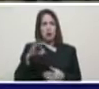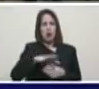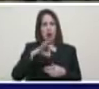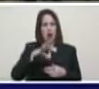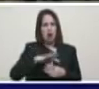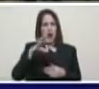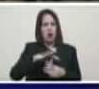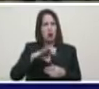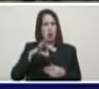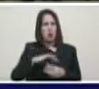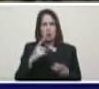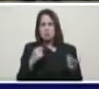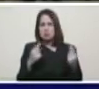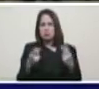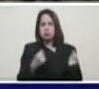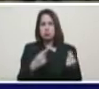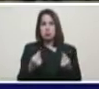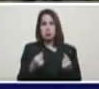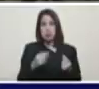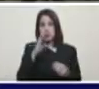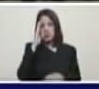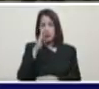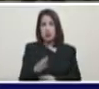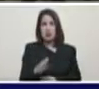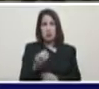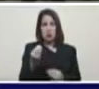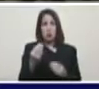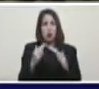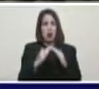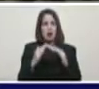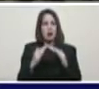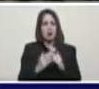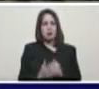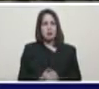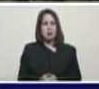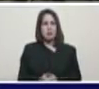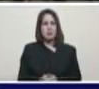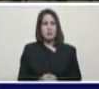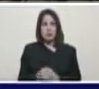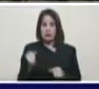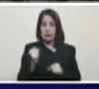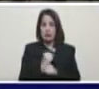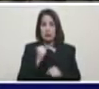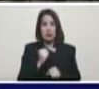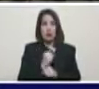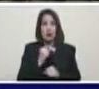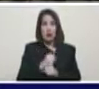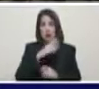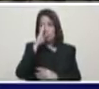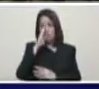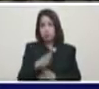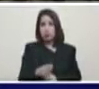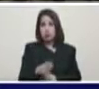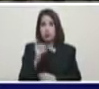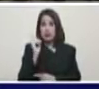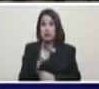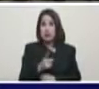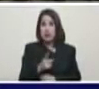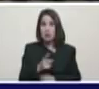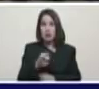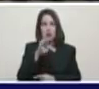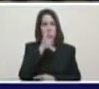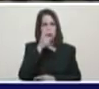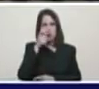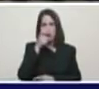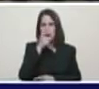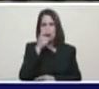ahorro que está dirigido a la vivienda y el trabajador debe tener y debemos vigilar que